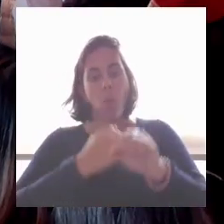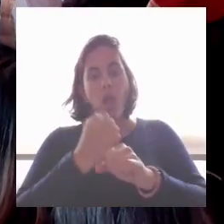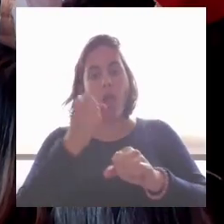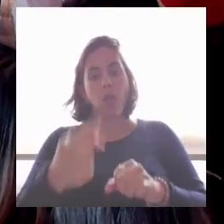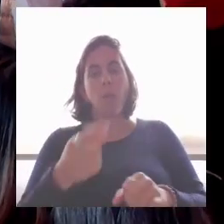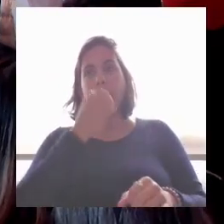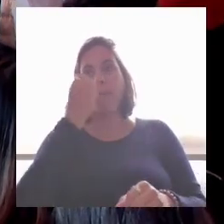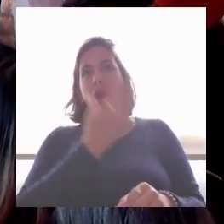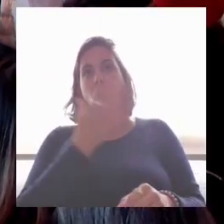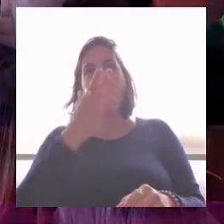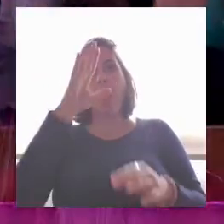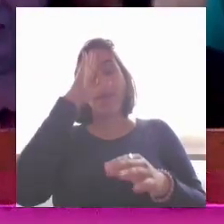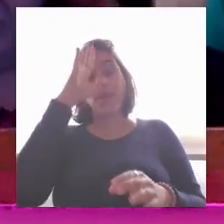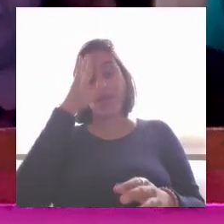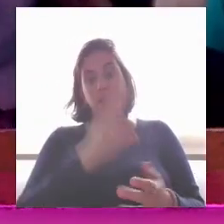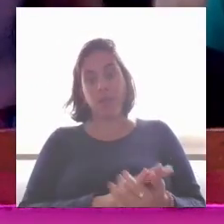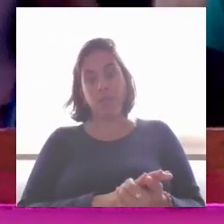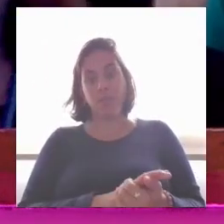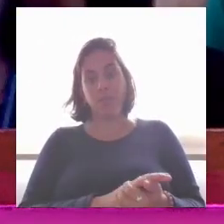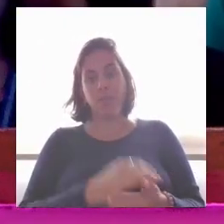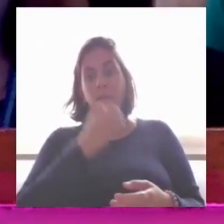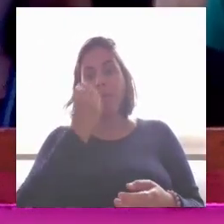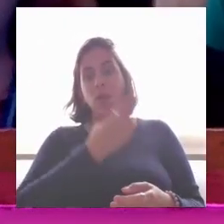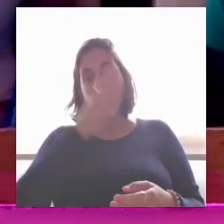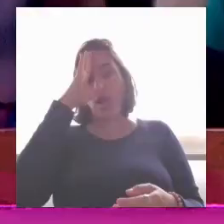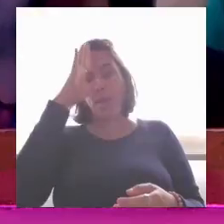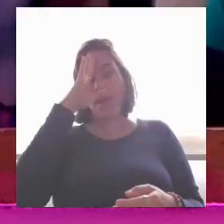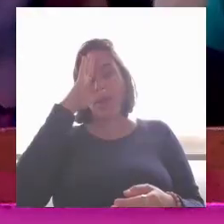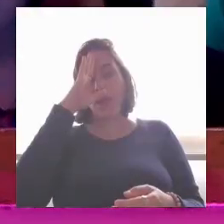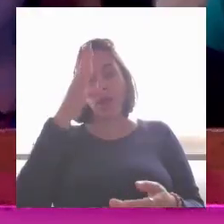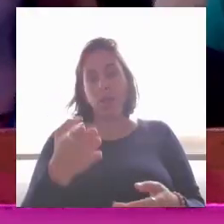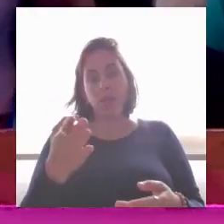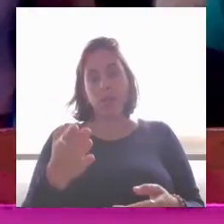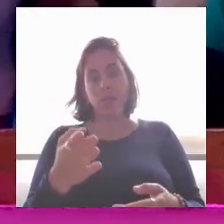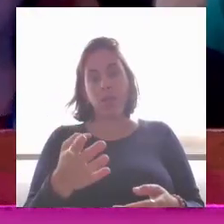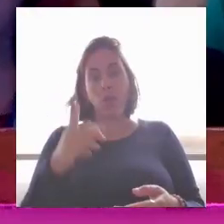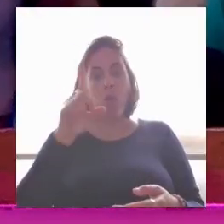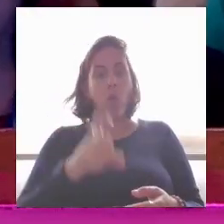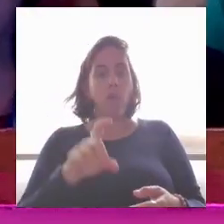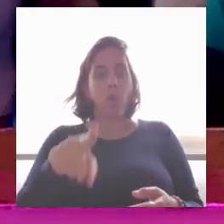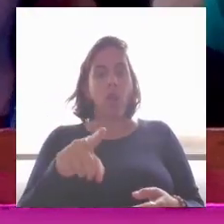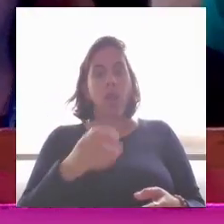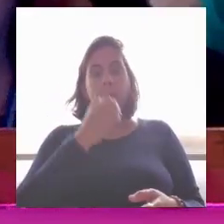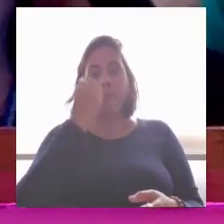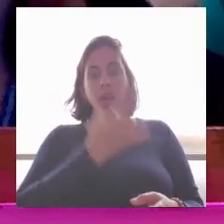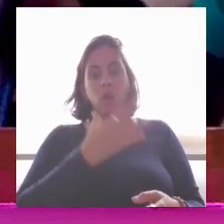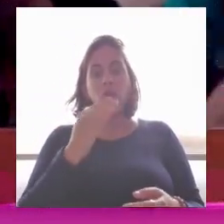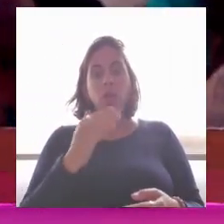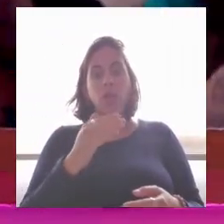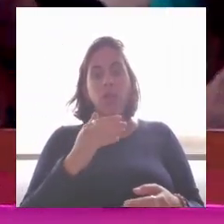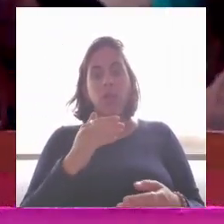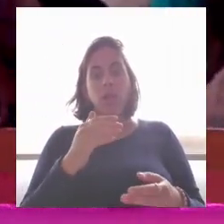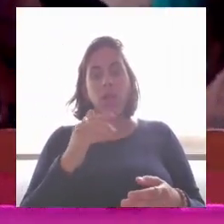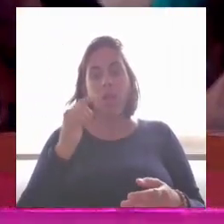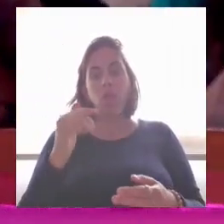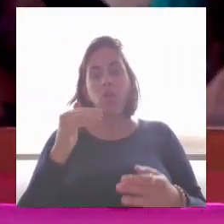los aprendizajes. Y en la mejora de los aprendizajes está necesariamente la mejora de los niveles de desempeño en